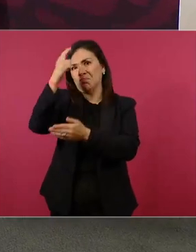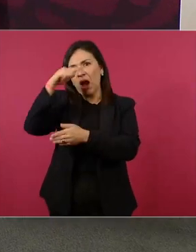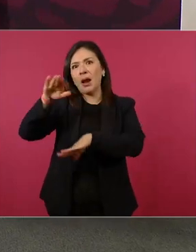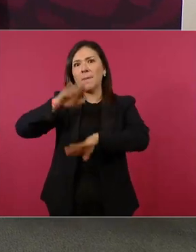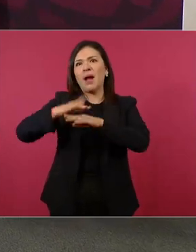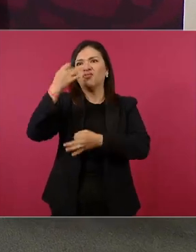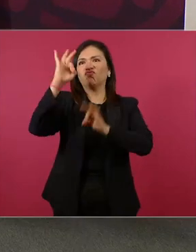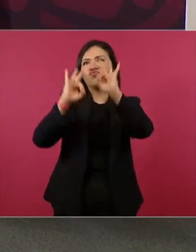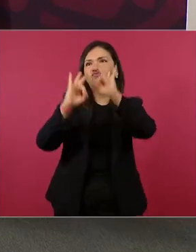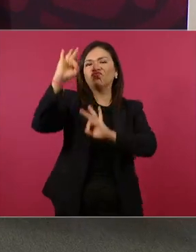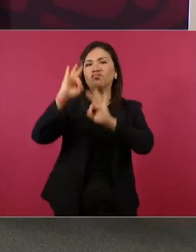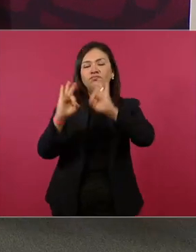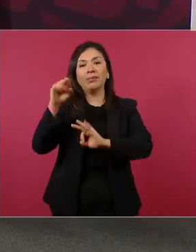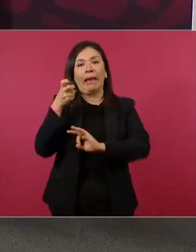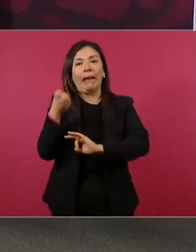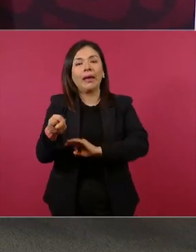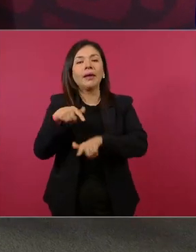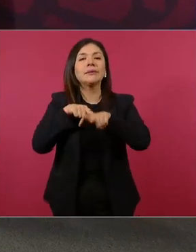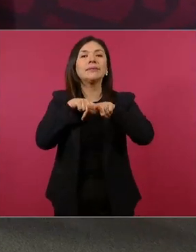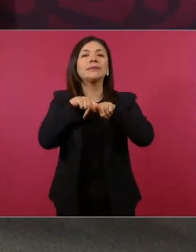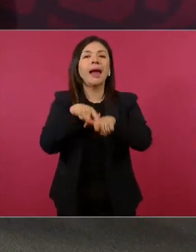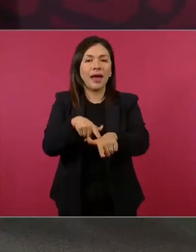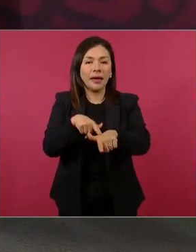para seguir